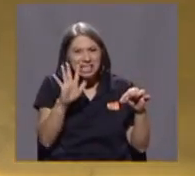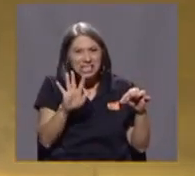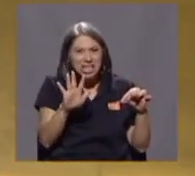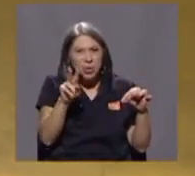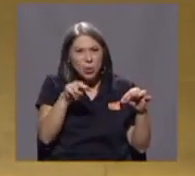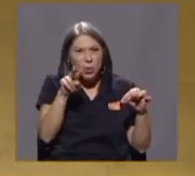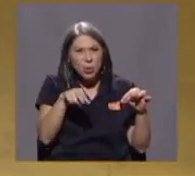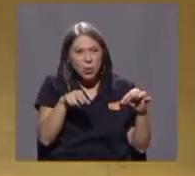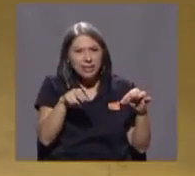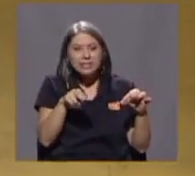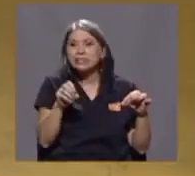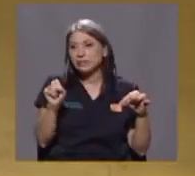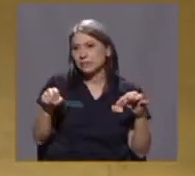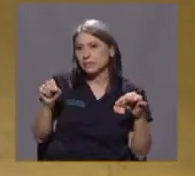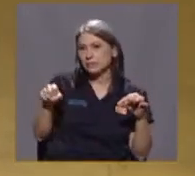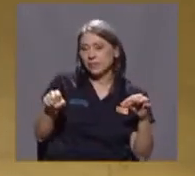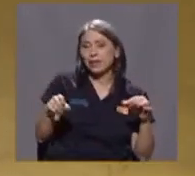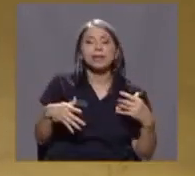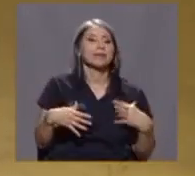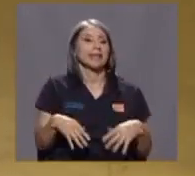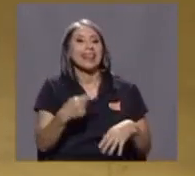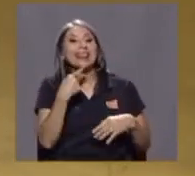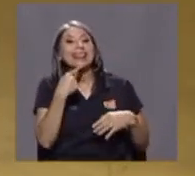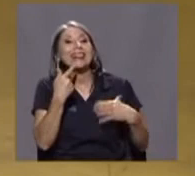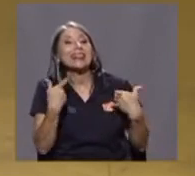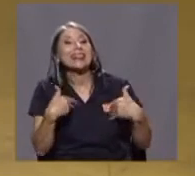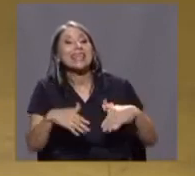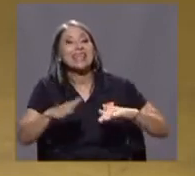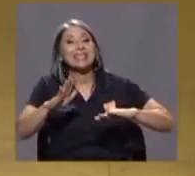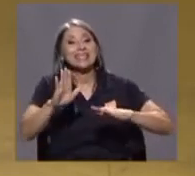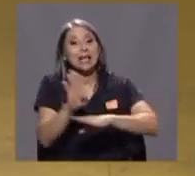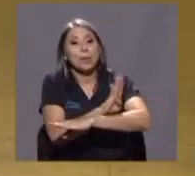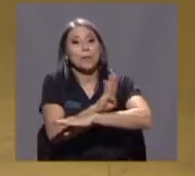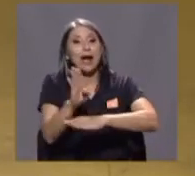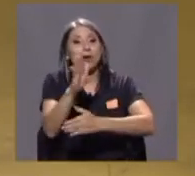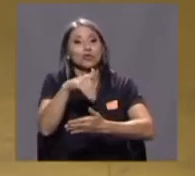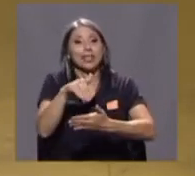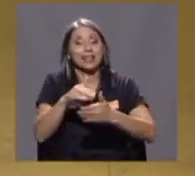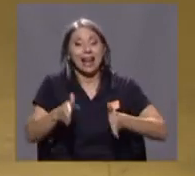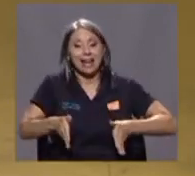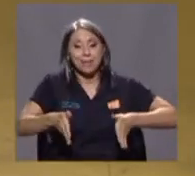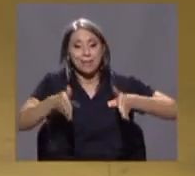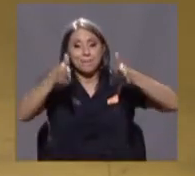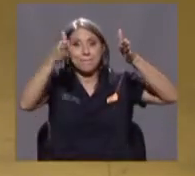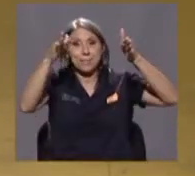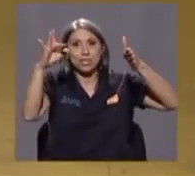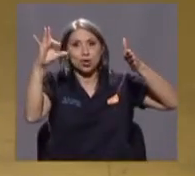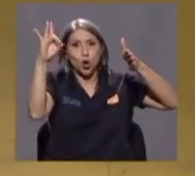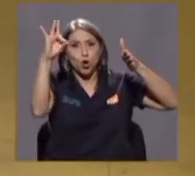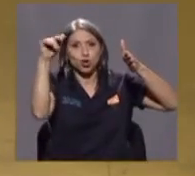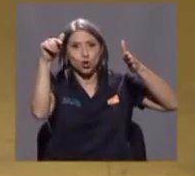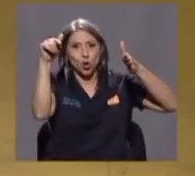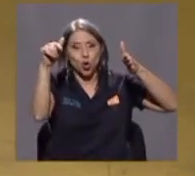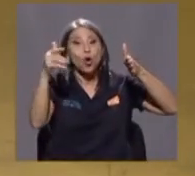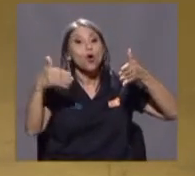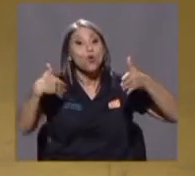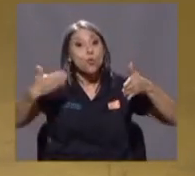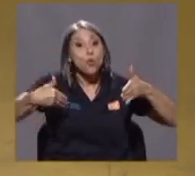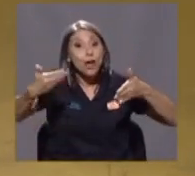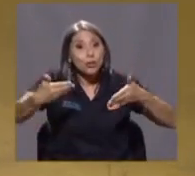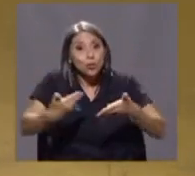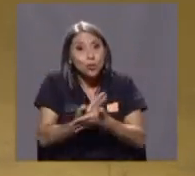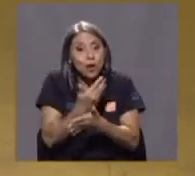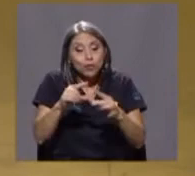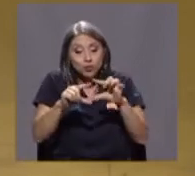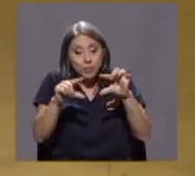Incluso dicen en el piso 8 del Banco Central que cuando salieron los nuevos billetes, los que ahora fueron renovados,